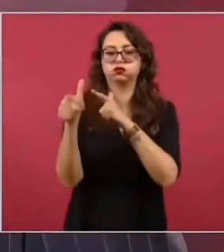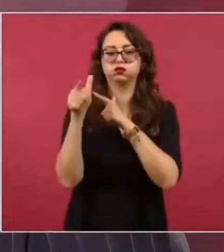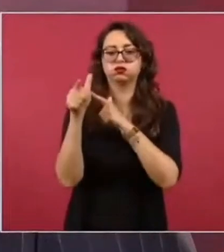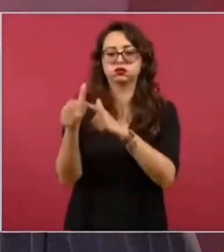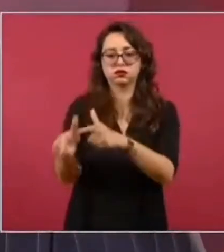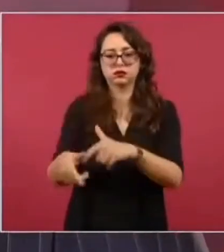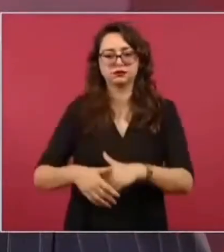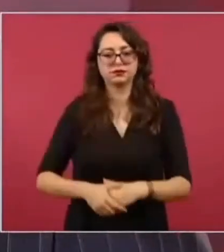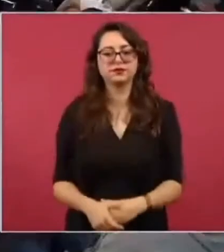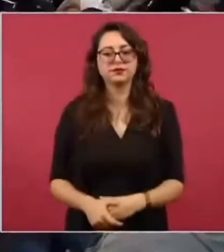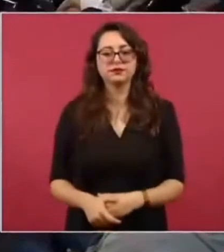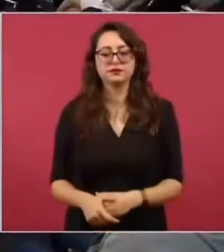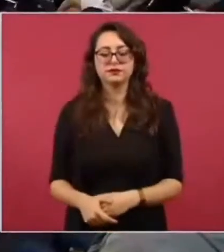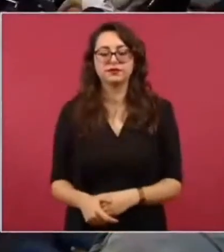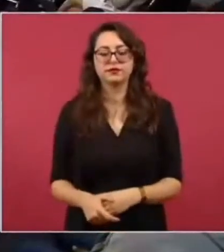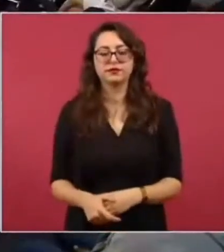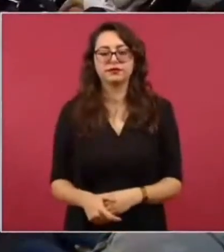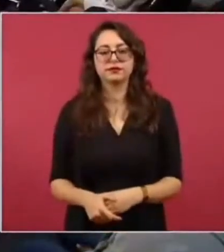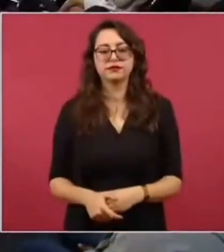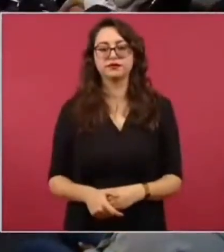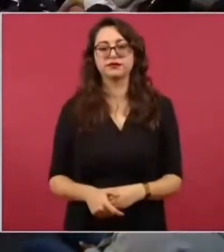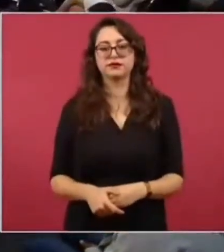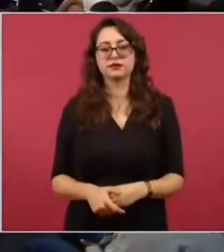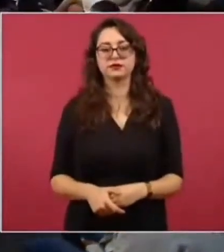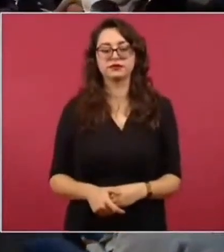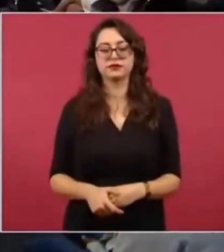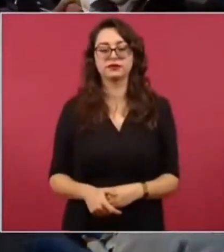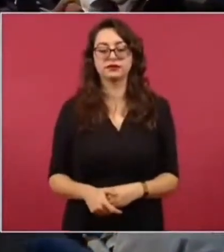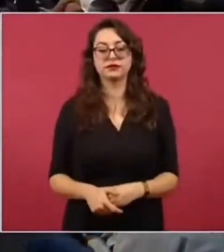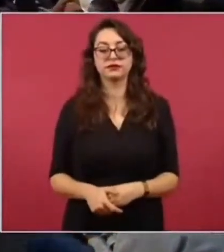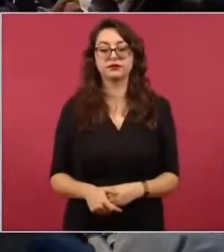Quiero también